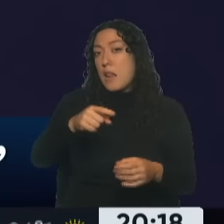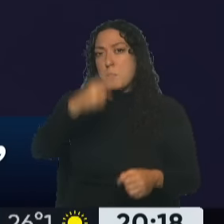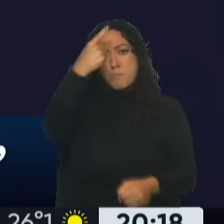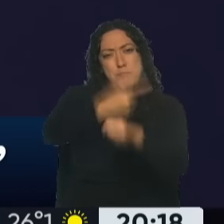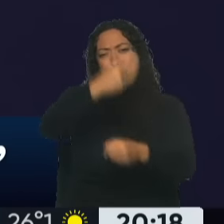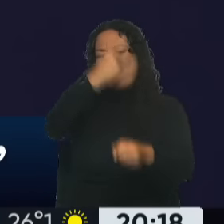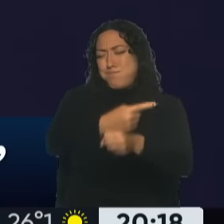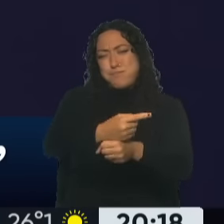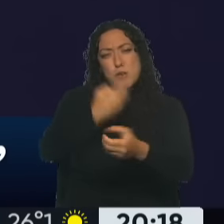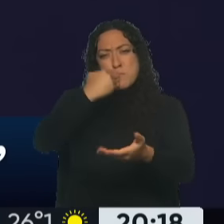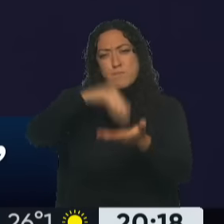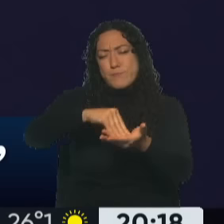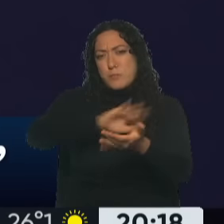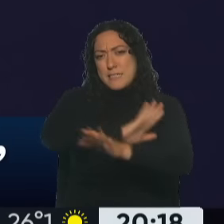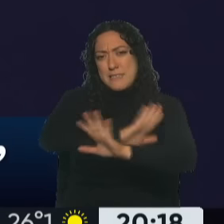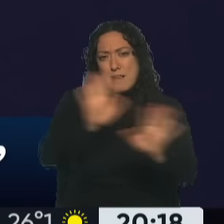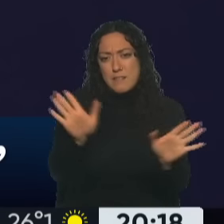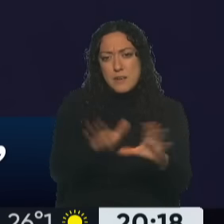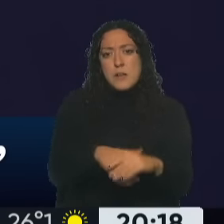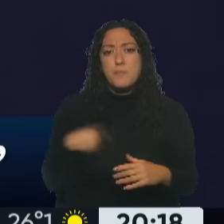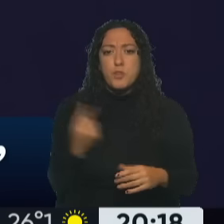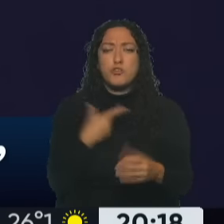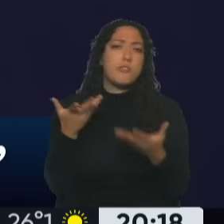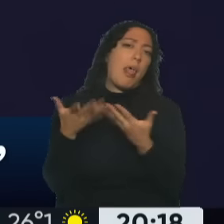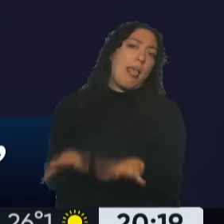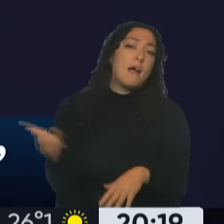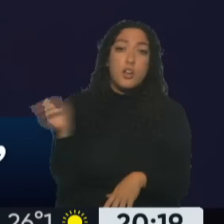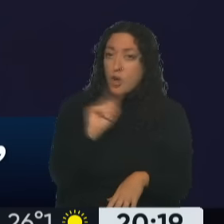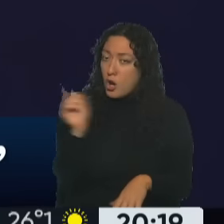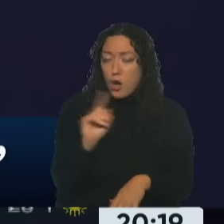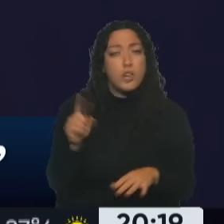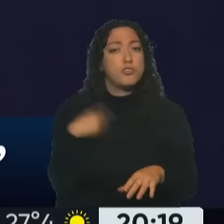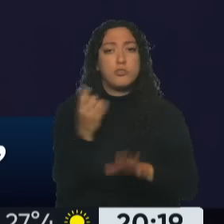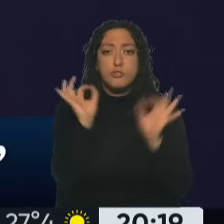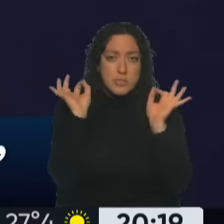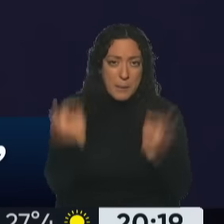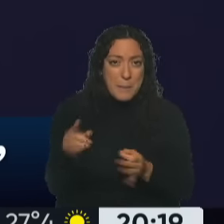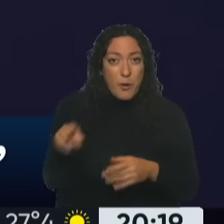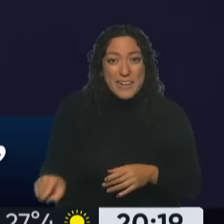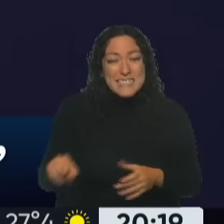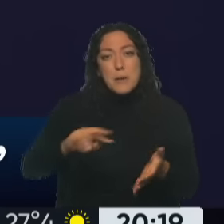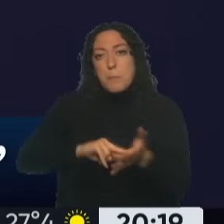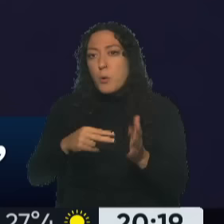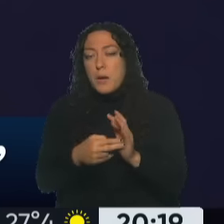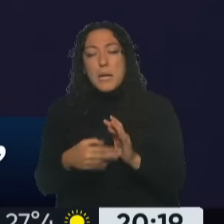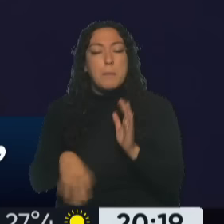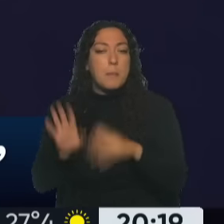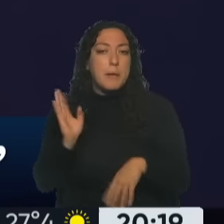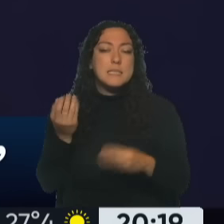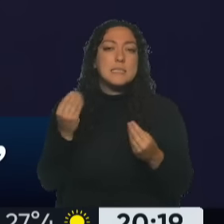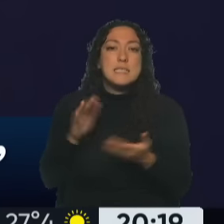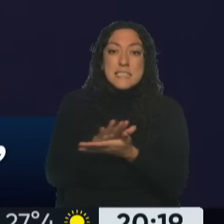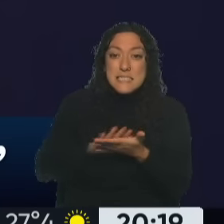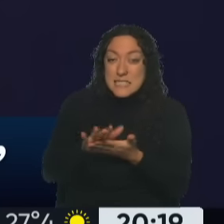con eso Y eso no efectivamente no lo vamos a resignar porque sabemos que ese es el camino para que el